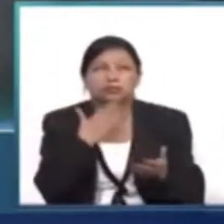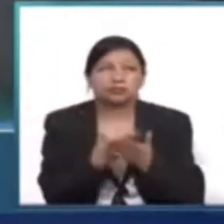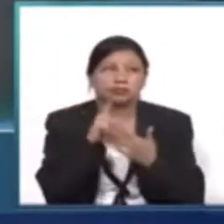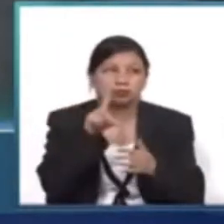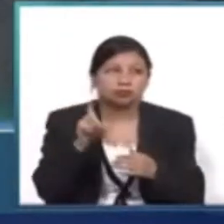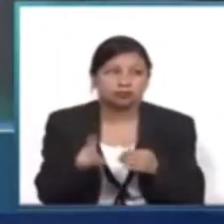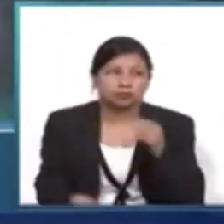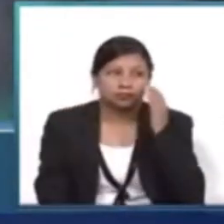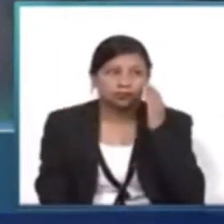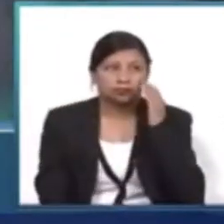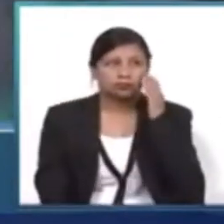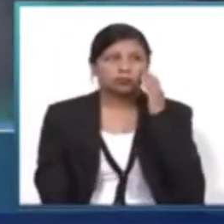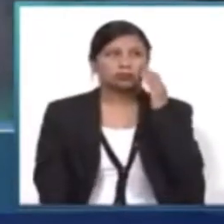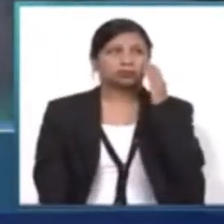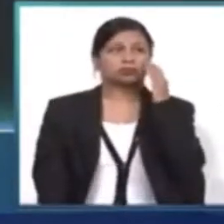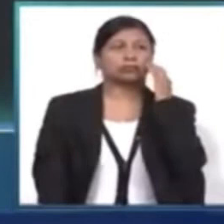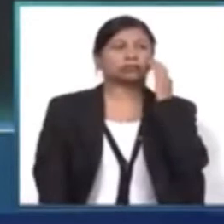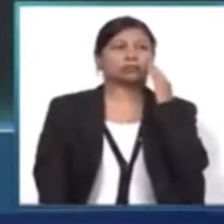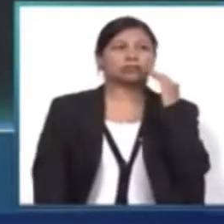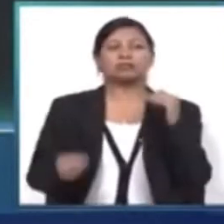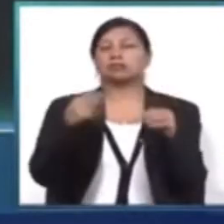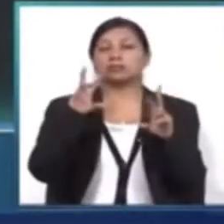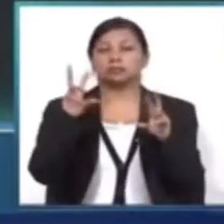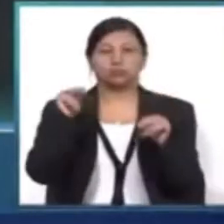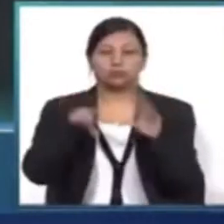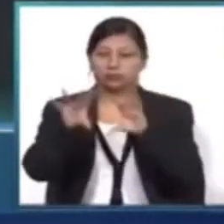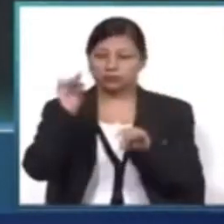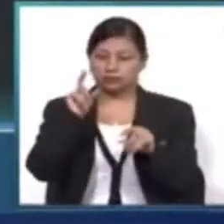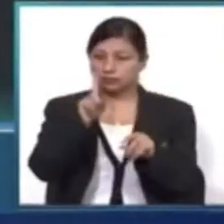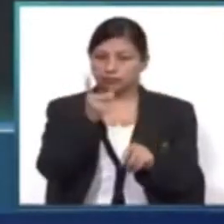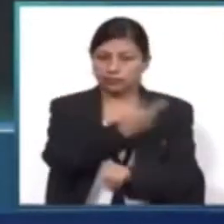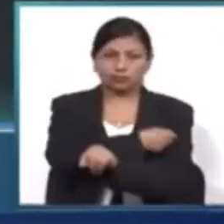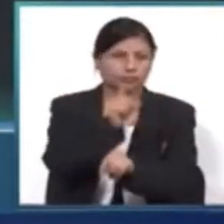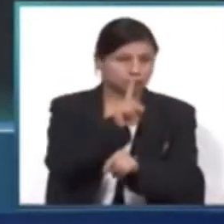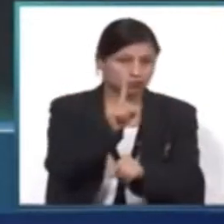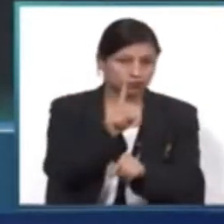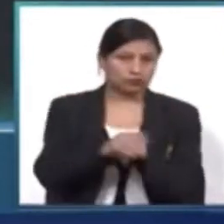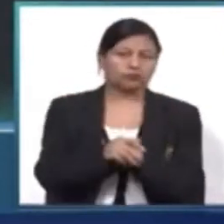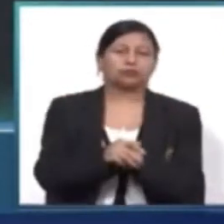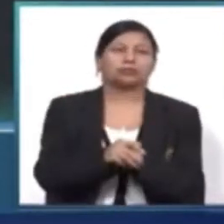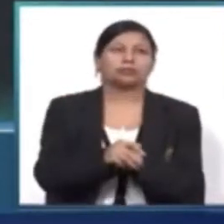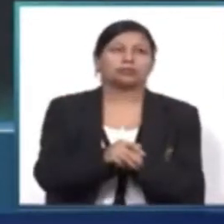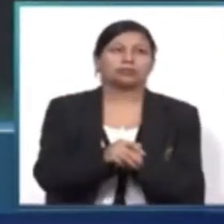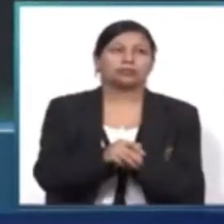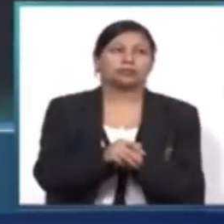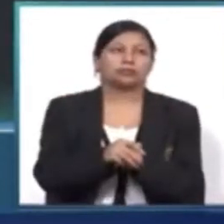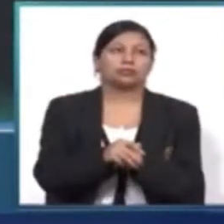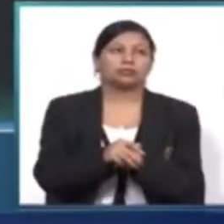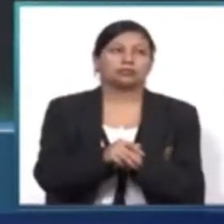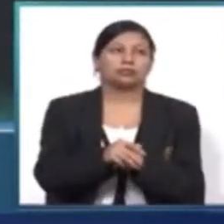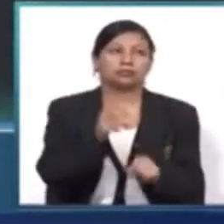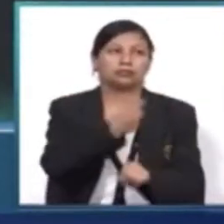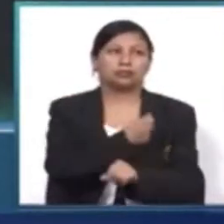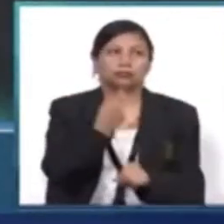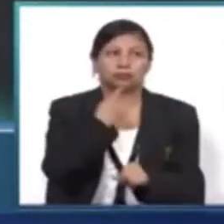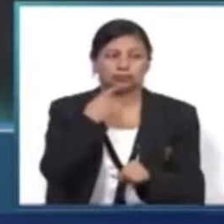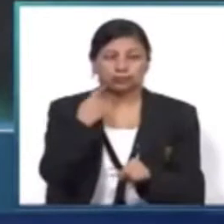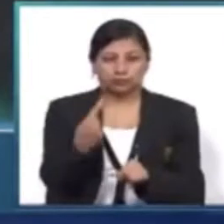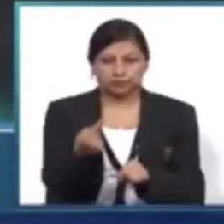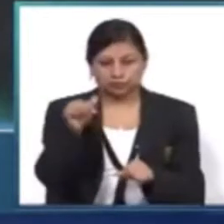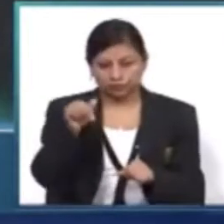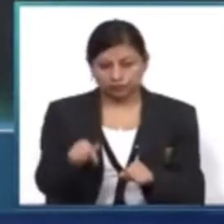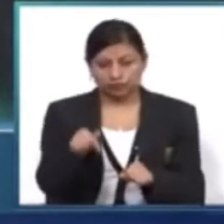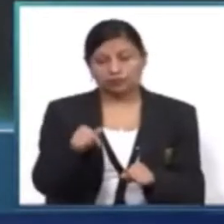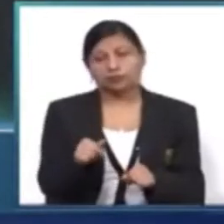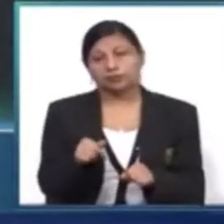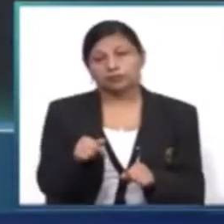pregunta. Sí, no, el Reino Unido no escogió solo una vacuna. De hecho, la vacuna de AstraZeneca está en este